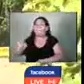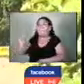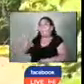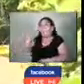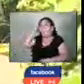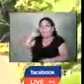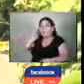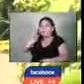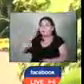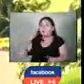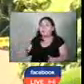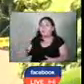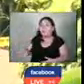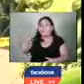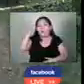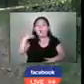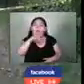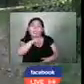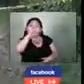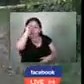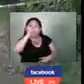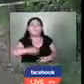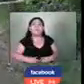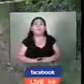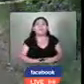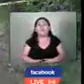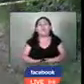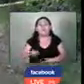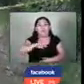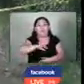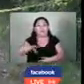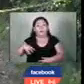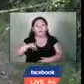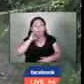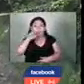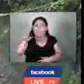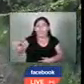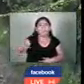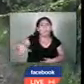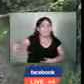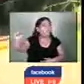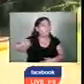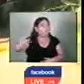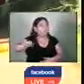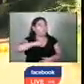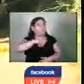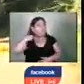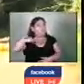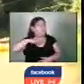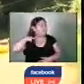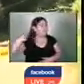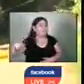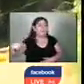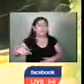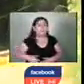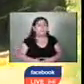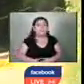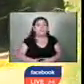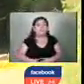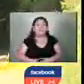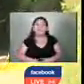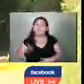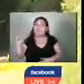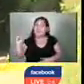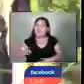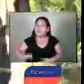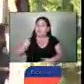trabajaba él. De acuerdo con familiares, en la zona se registran hechos delictivos frecuentemente. Aquí es inseguro